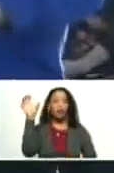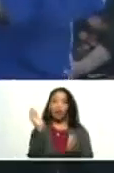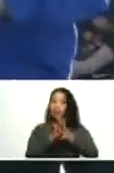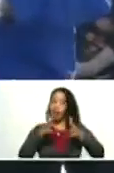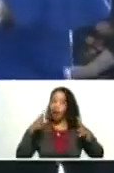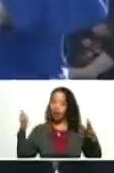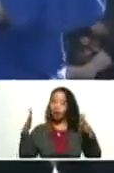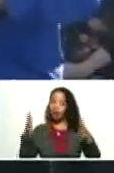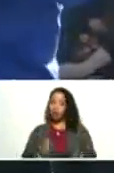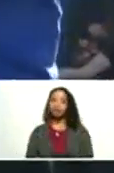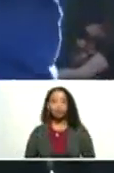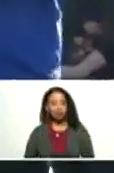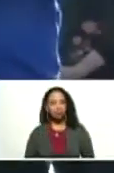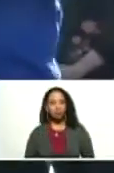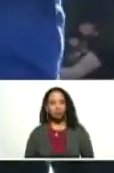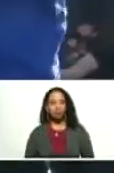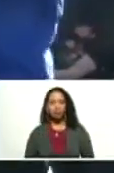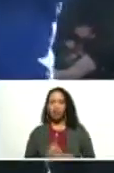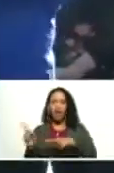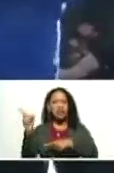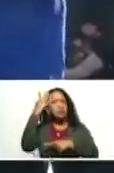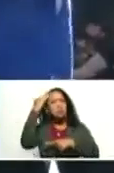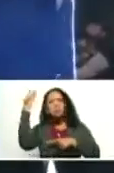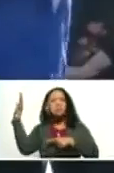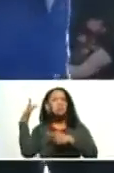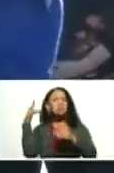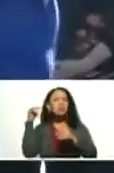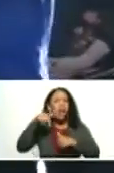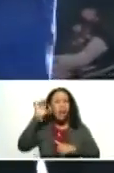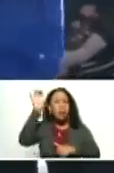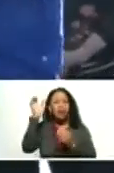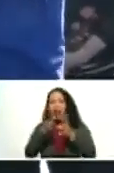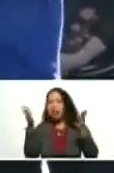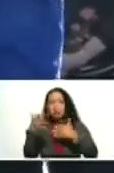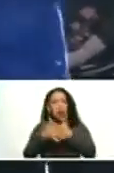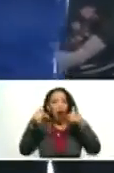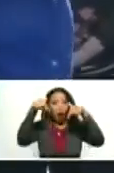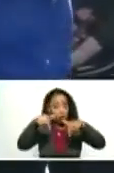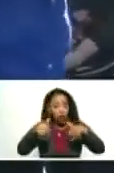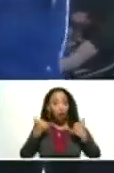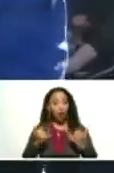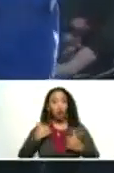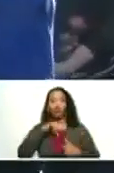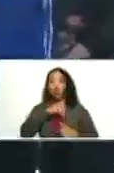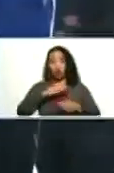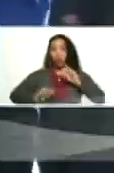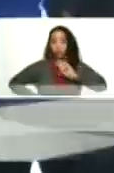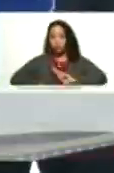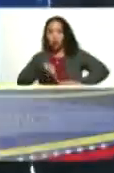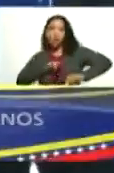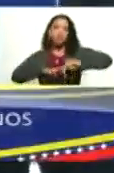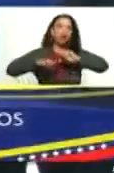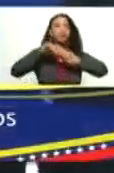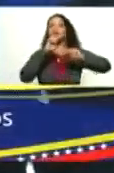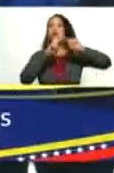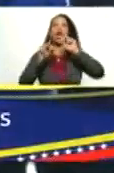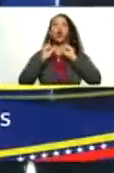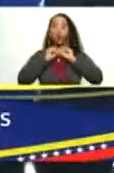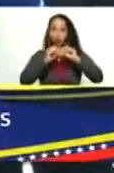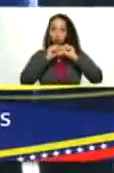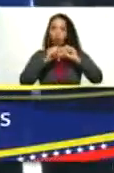patria grande, y ese sueño de la patria grande, aquí y ahora, lo estamos construyendo, y lo vamos a